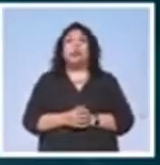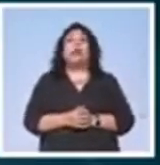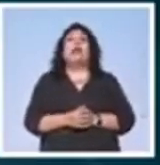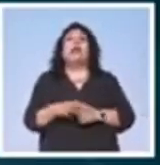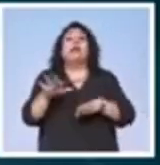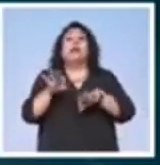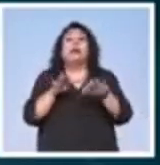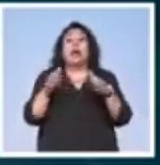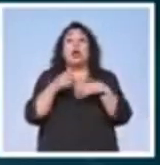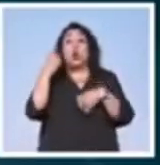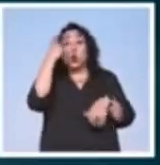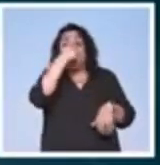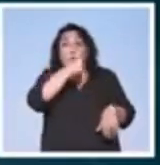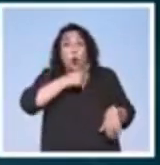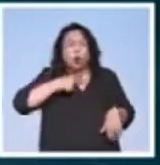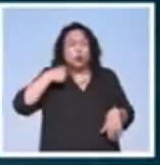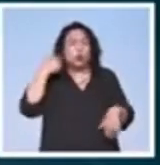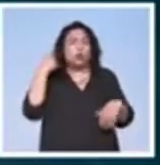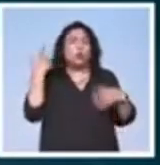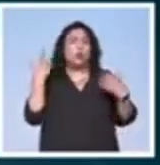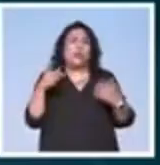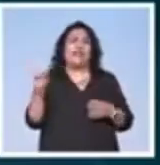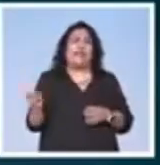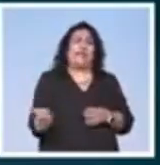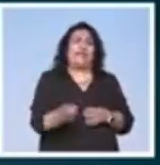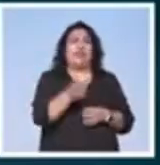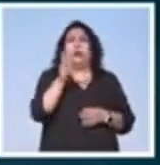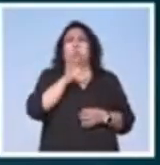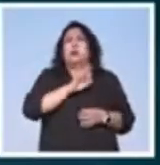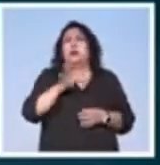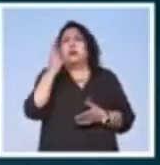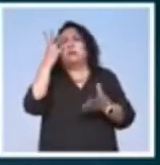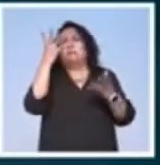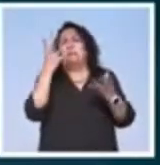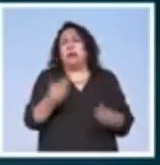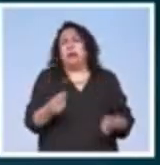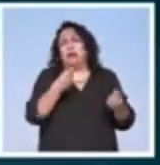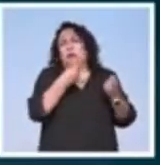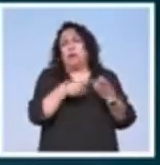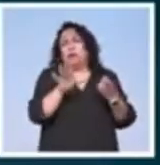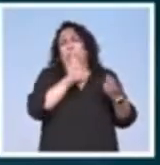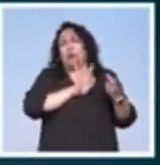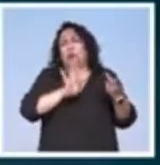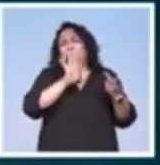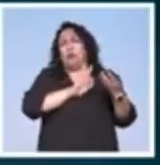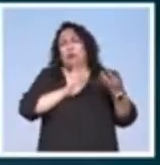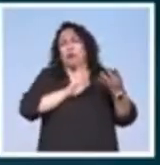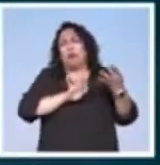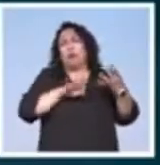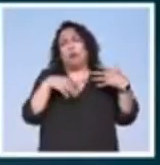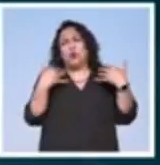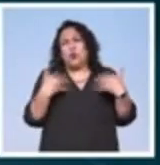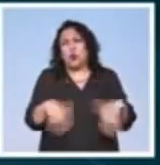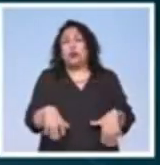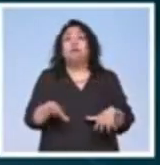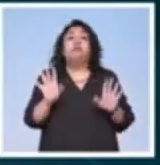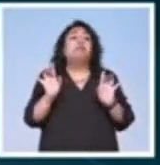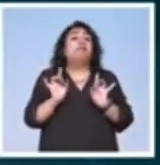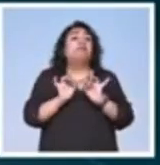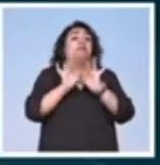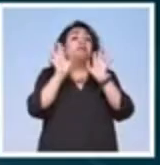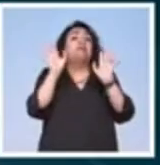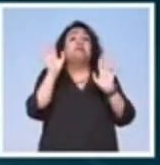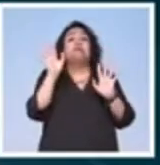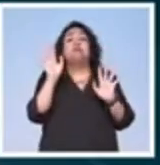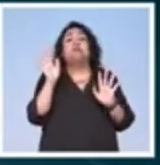Trabajar con un rostro es infinito, ¿no? O sea, pueden ser miles de posibilidades, ¿no? Entonces, de repente luego